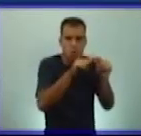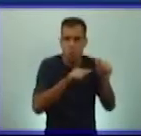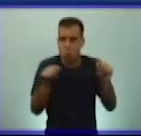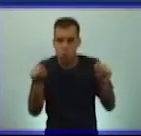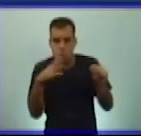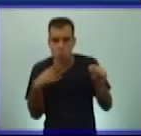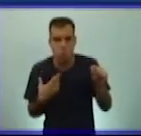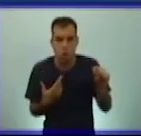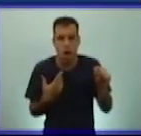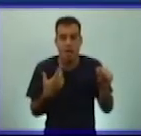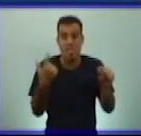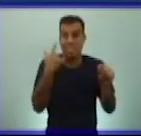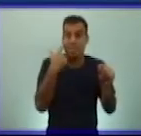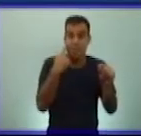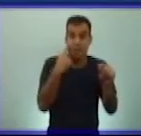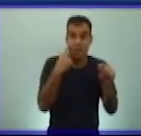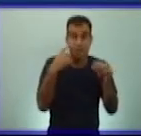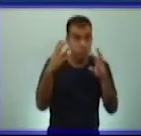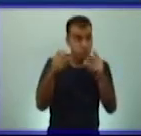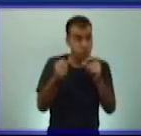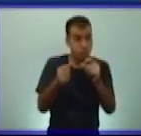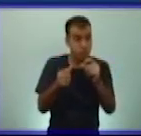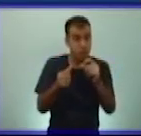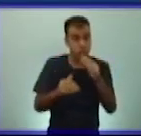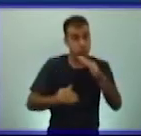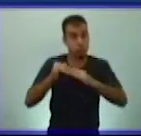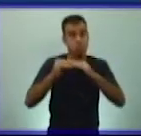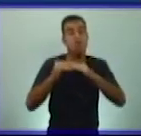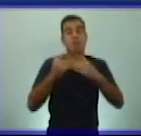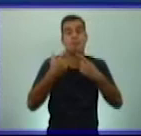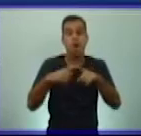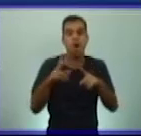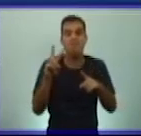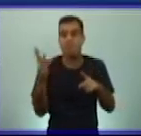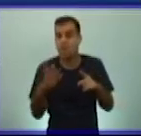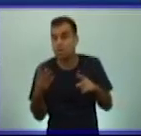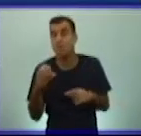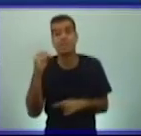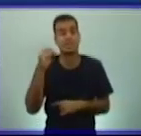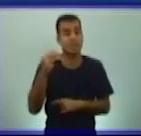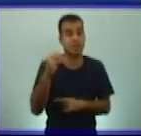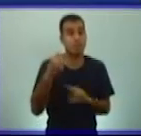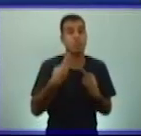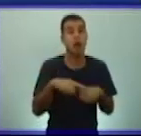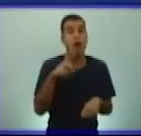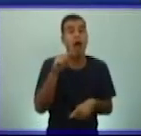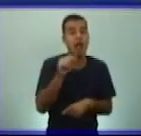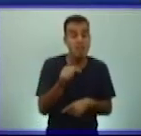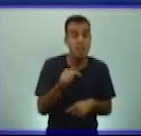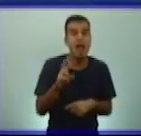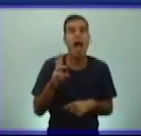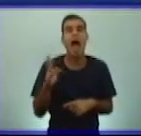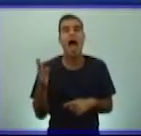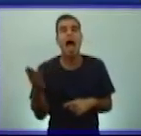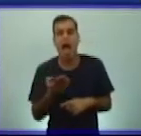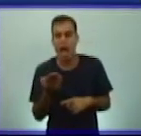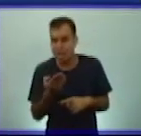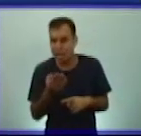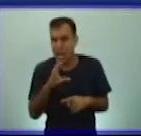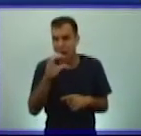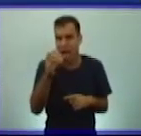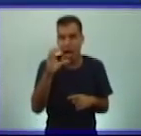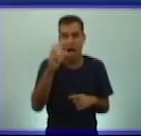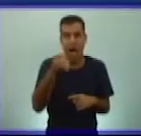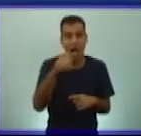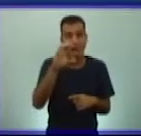coordenada tiene valor máximo, pero en ese momento la velocidad era 0 y existía aceleración porque existía una fuerza,